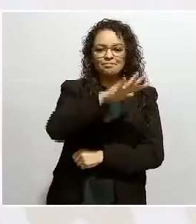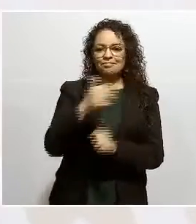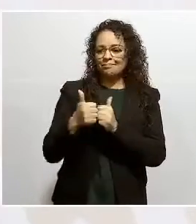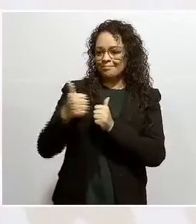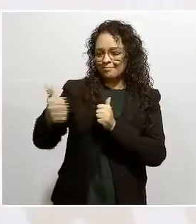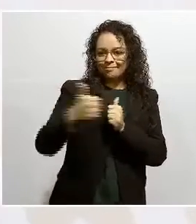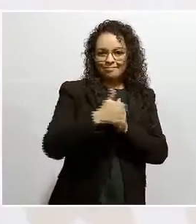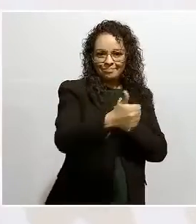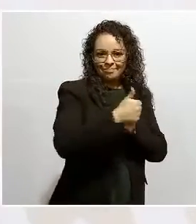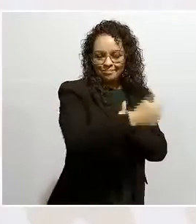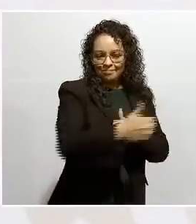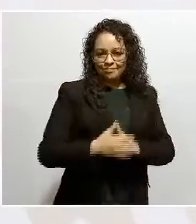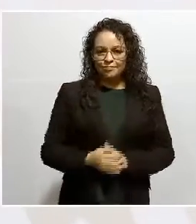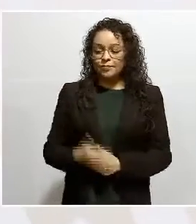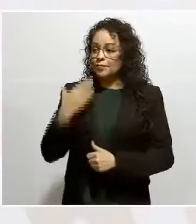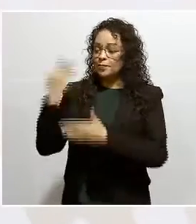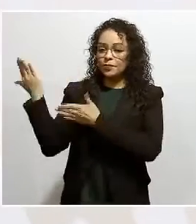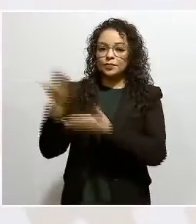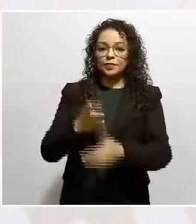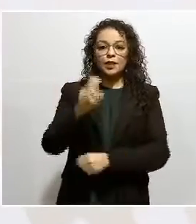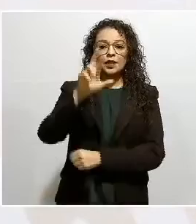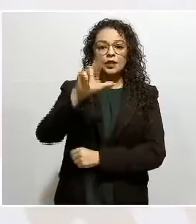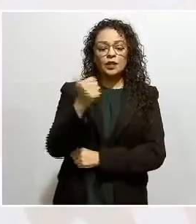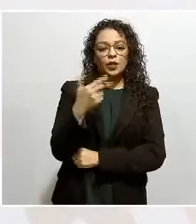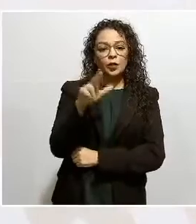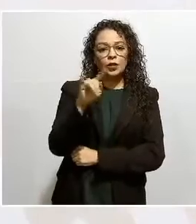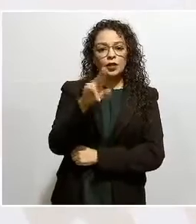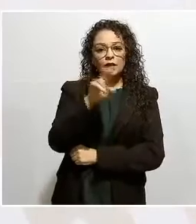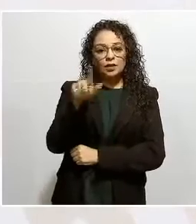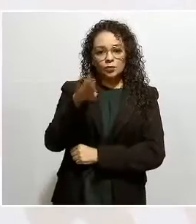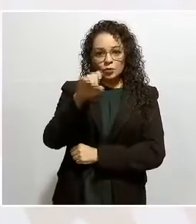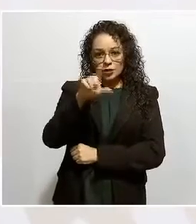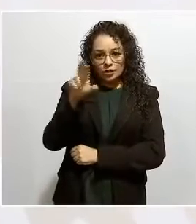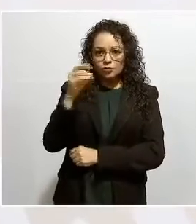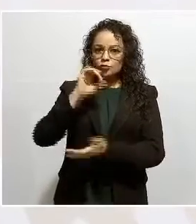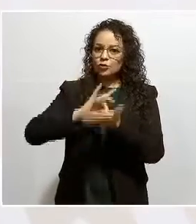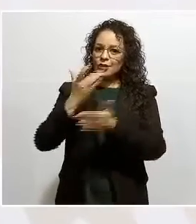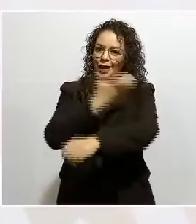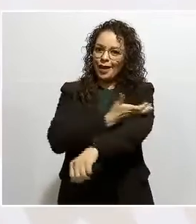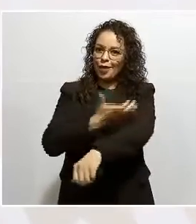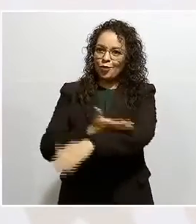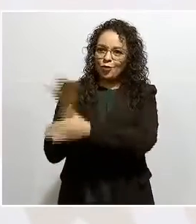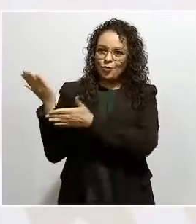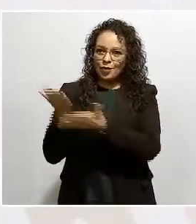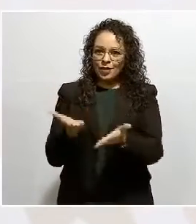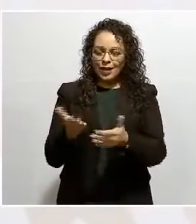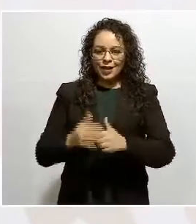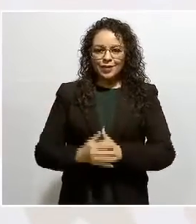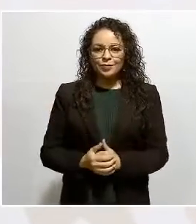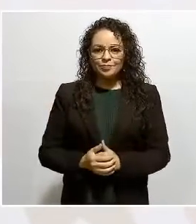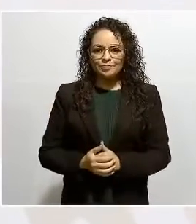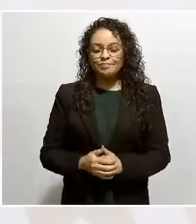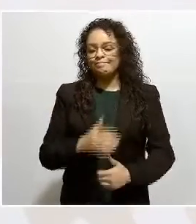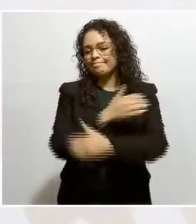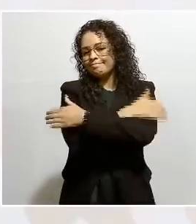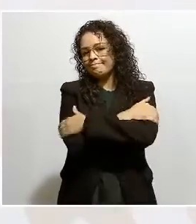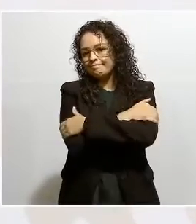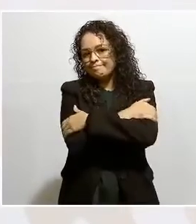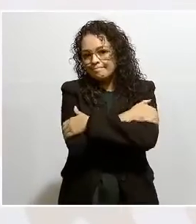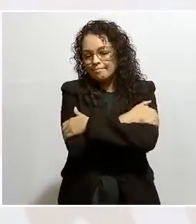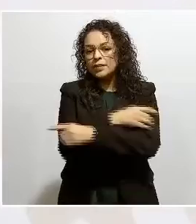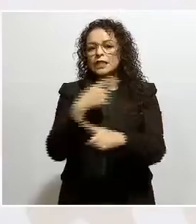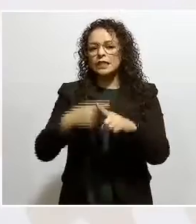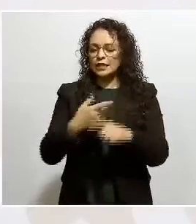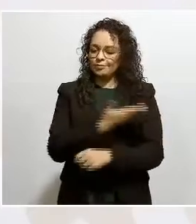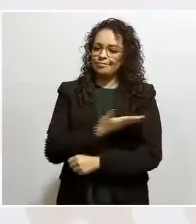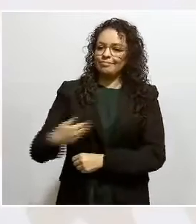Bienvenida, doctora Beatriz Gutiérrez Müller, gracias por acompañarnos y un abrazo muy cariñoso al presidente de la República,